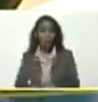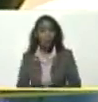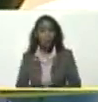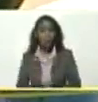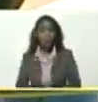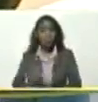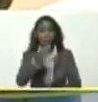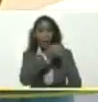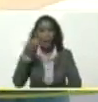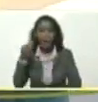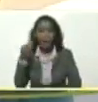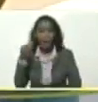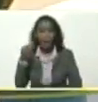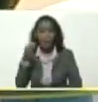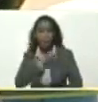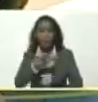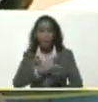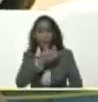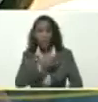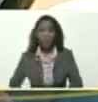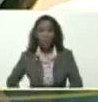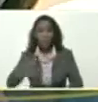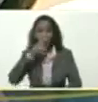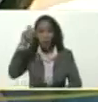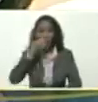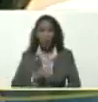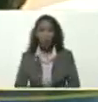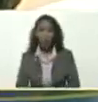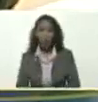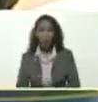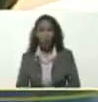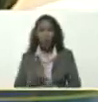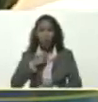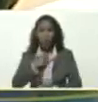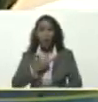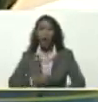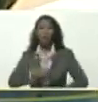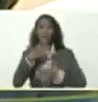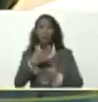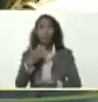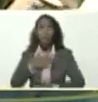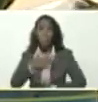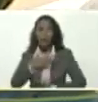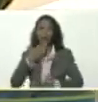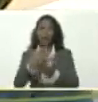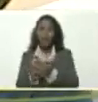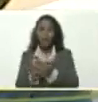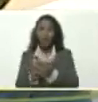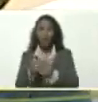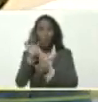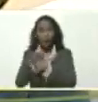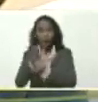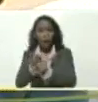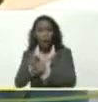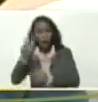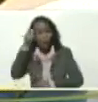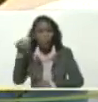Excelentísimo señor presidente Nicolás Maduro. Expreso mis agradecimientos por su afecto hacia el pueblo